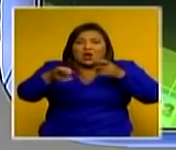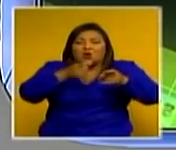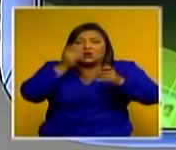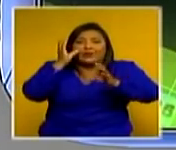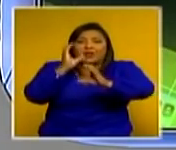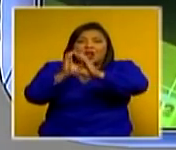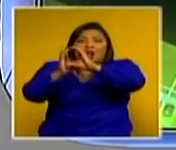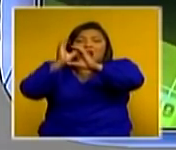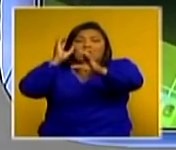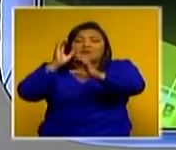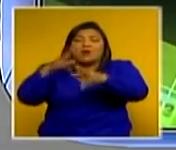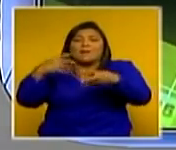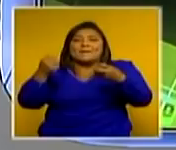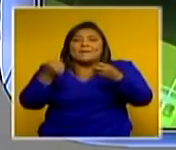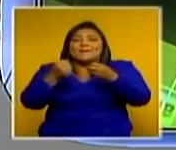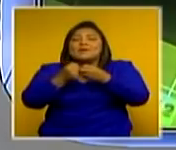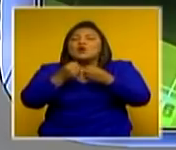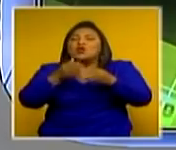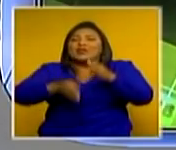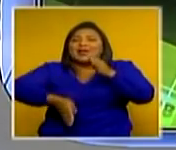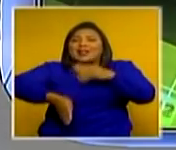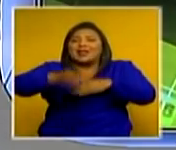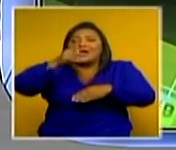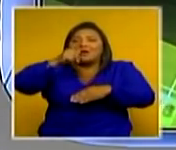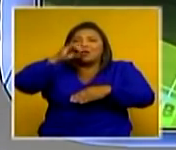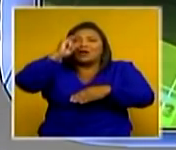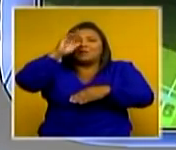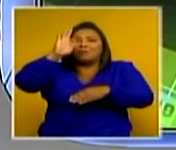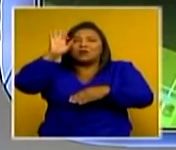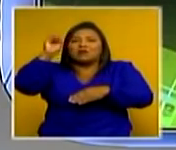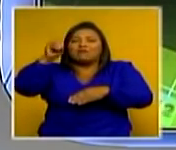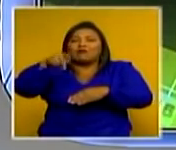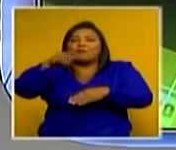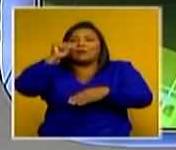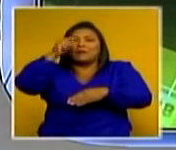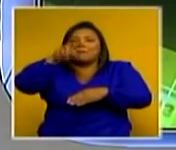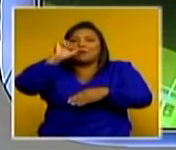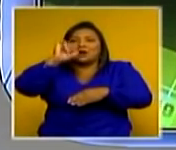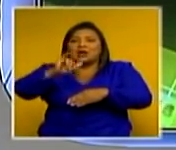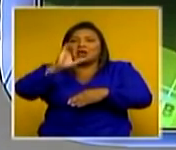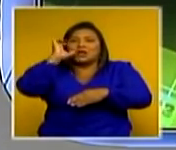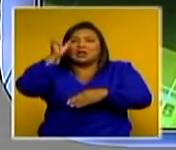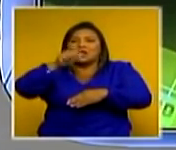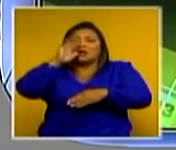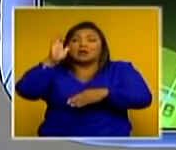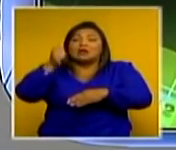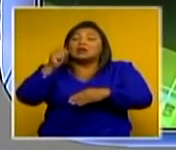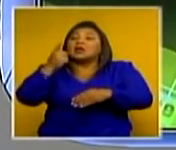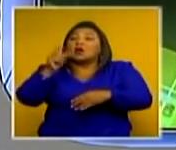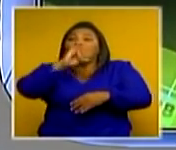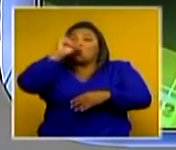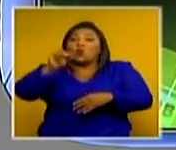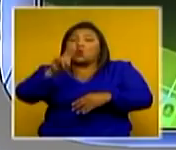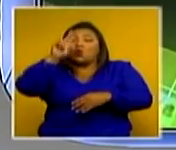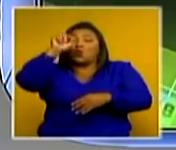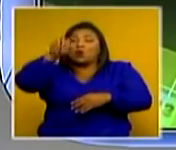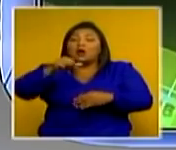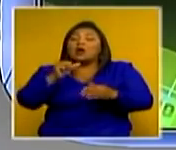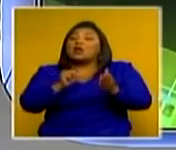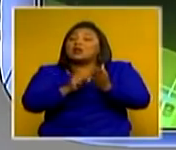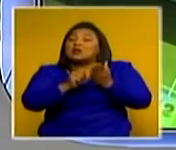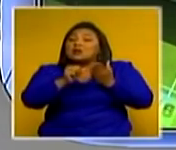bus accidentado en la vía pifo papallacta juan correa rodríguez está en el ministerio de transportes y obras públicas